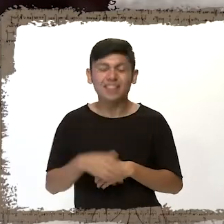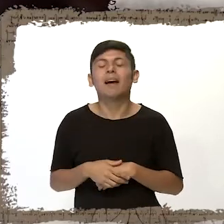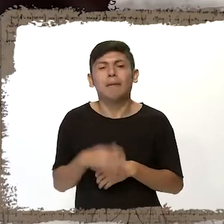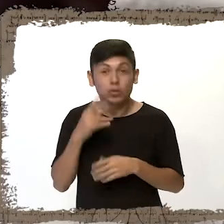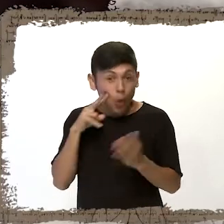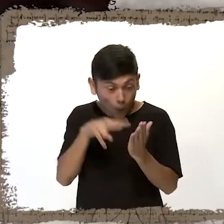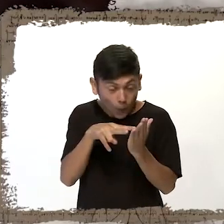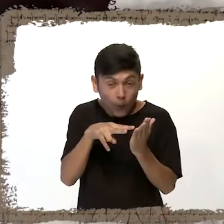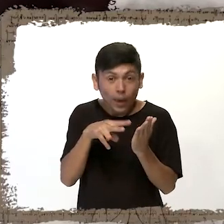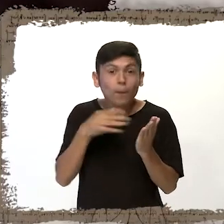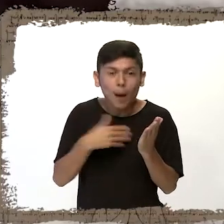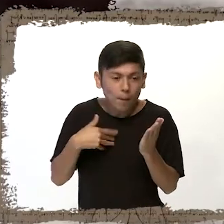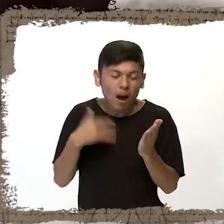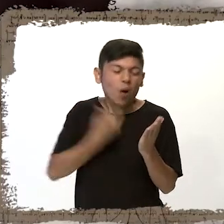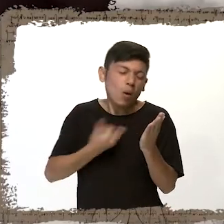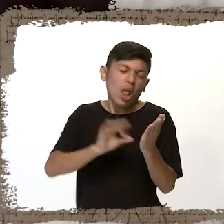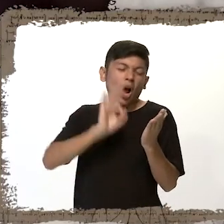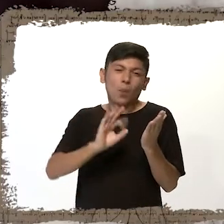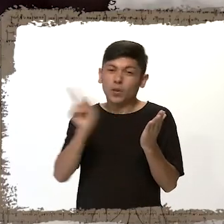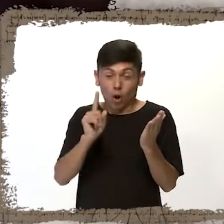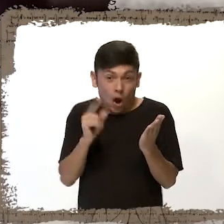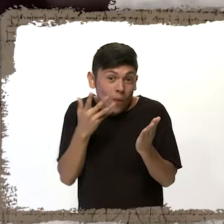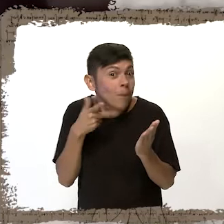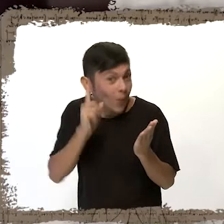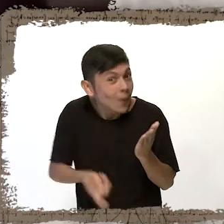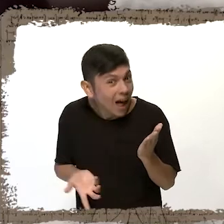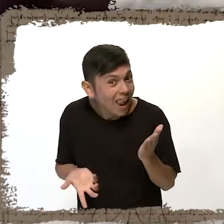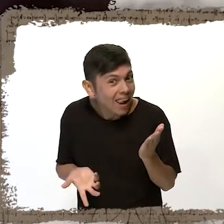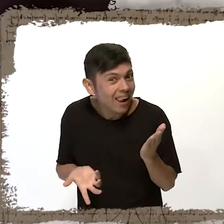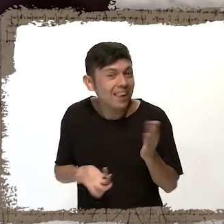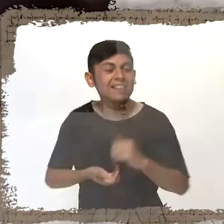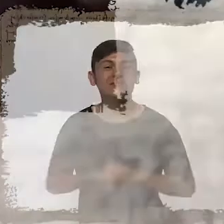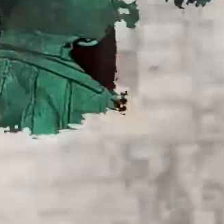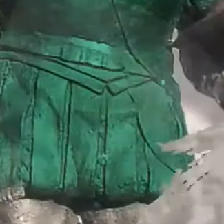y lo vi y me encantó. No cuenta toda la historia, pero me gustó.